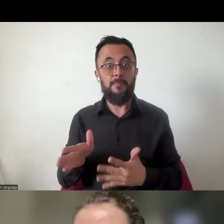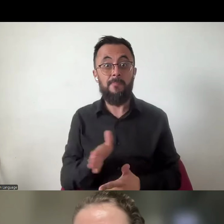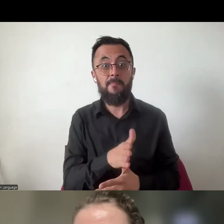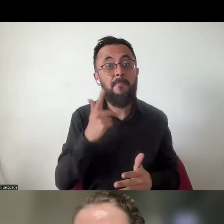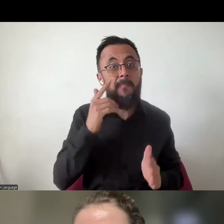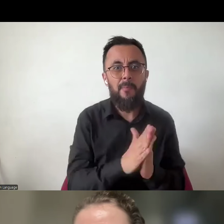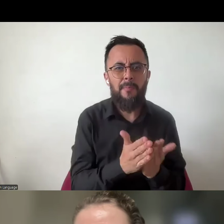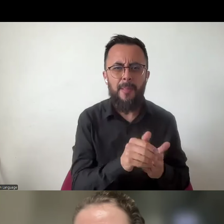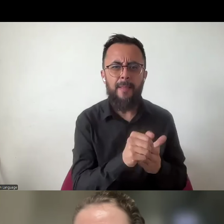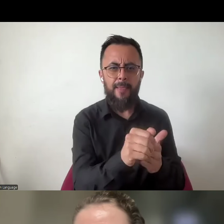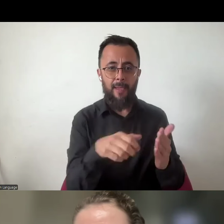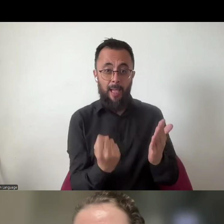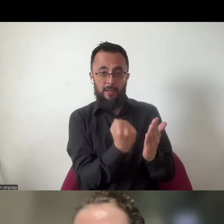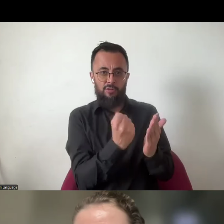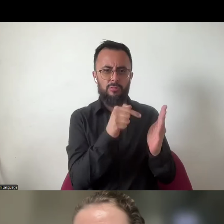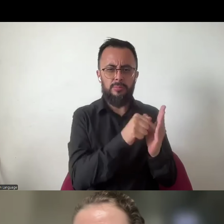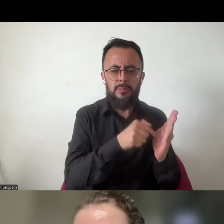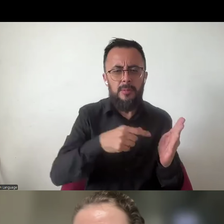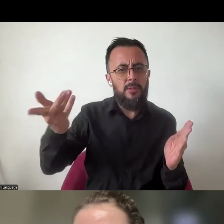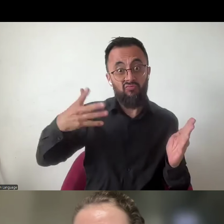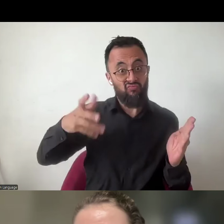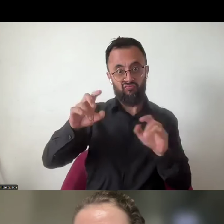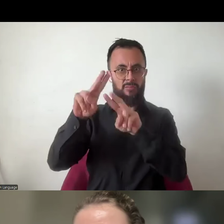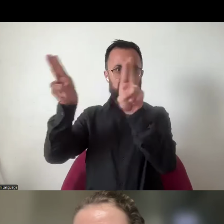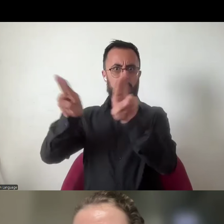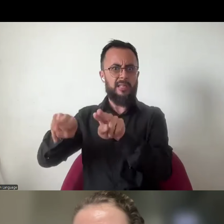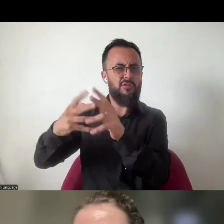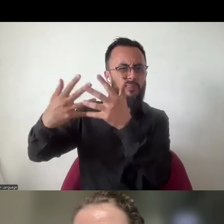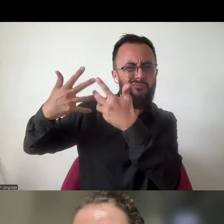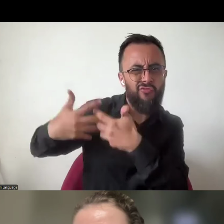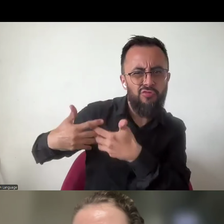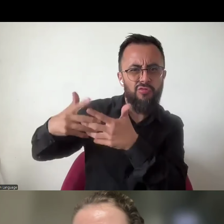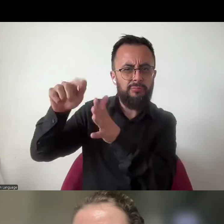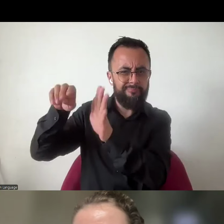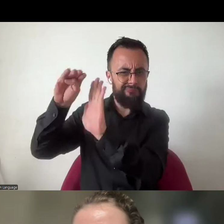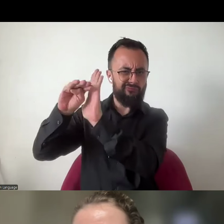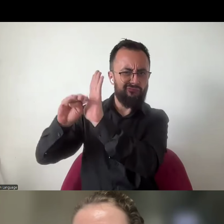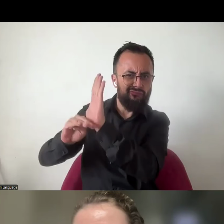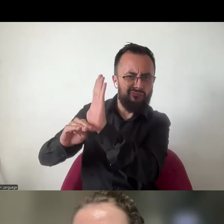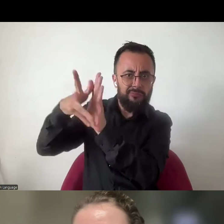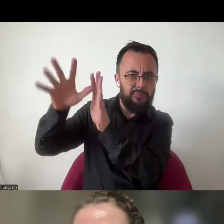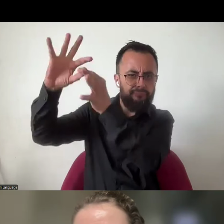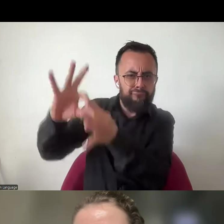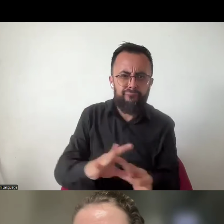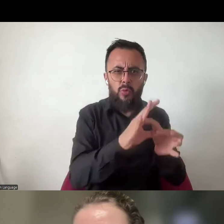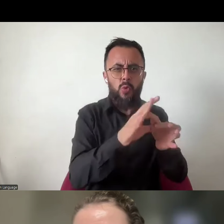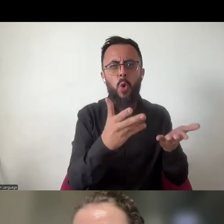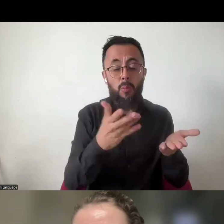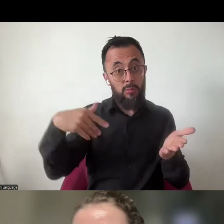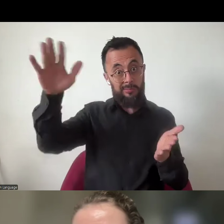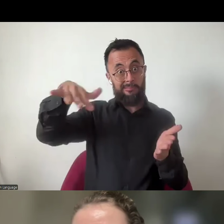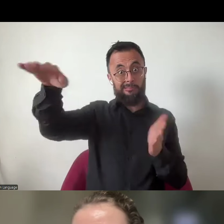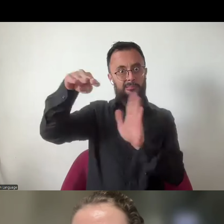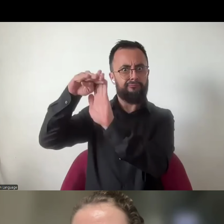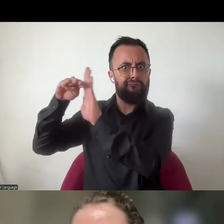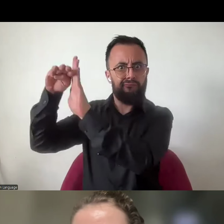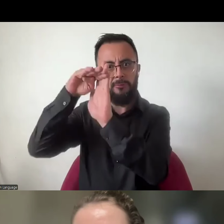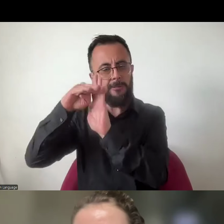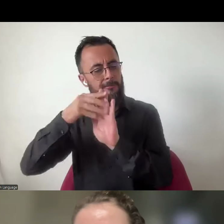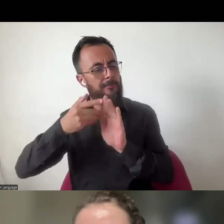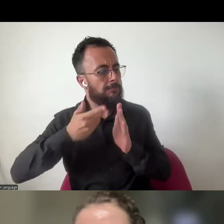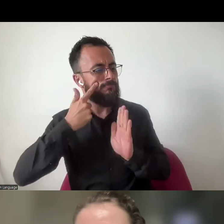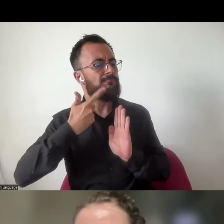role acción de of la clasificación the action internacional guide del of the funcionamiento, international siendo este el functioning estándar guide? que se usa para valorar la Uh, discapacidad? since this is a